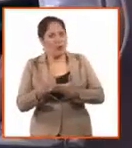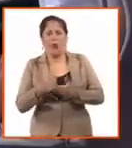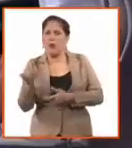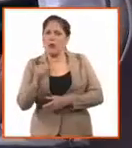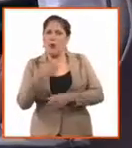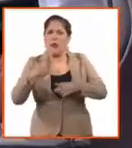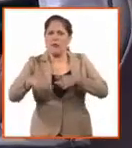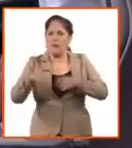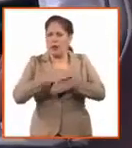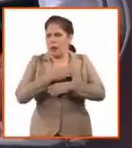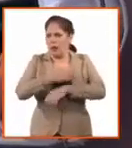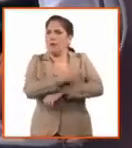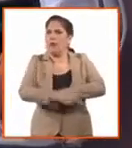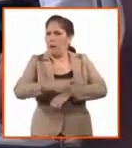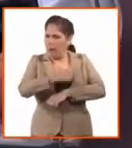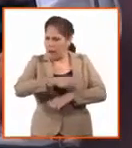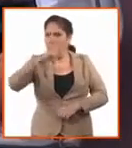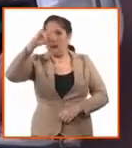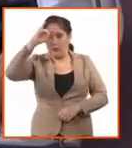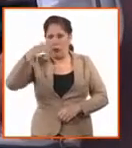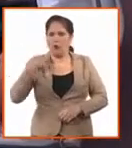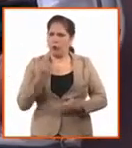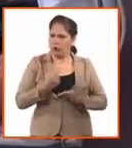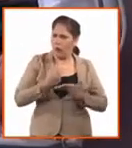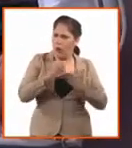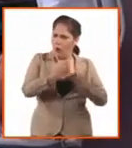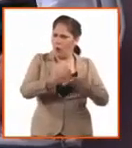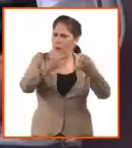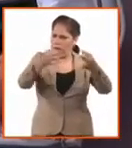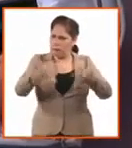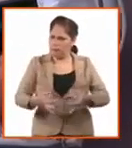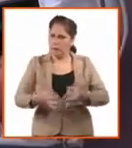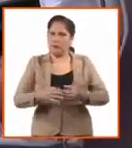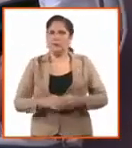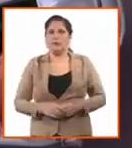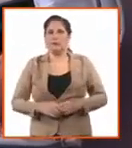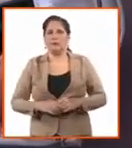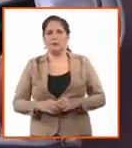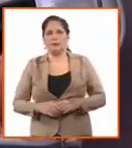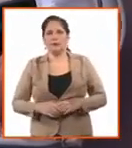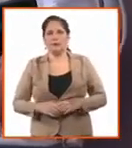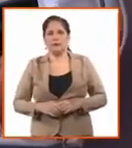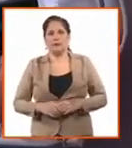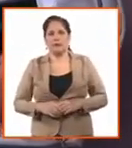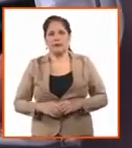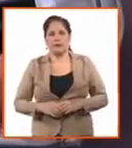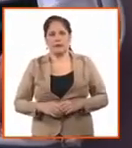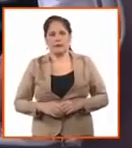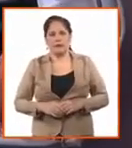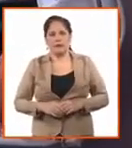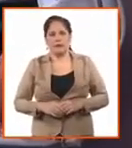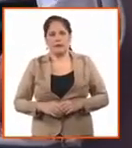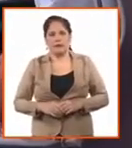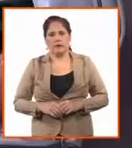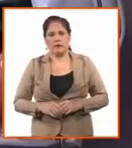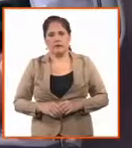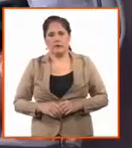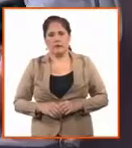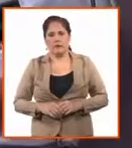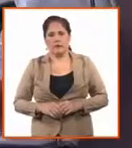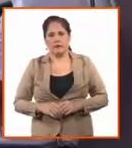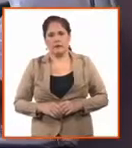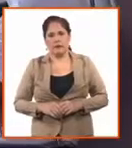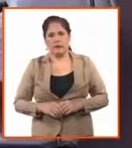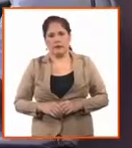si haciendo una una revolución propia pero que no puede desconocer lo que esto es que